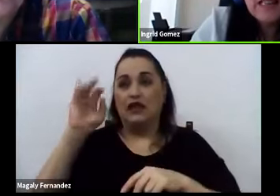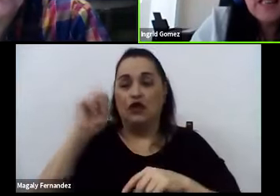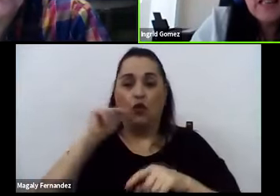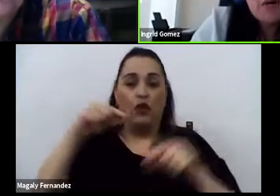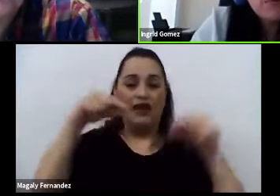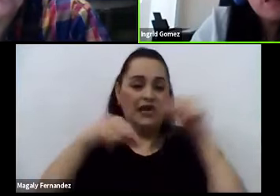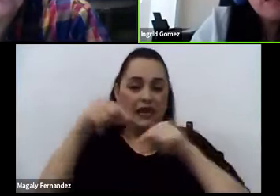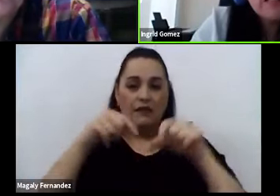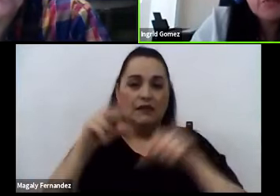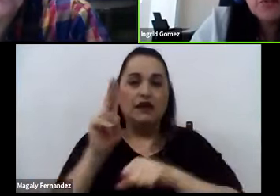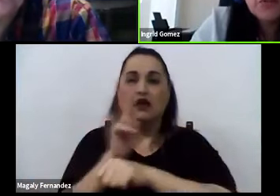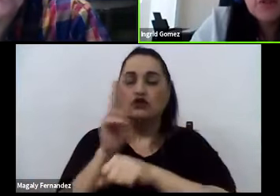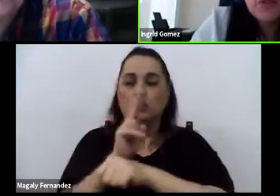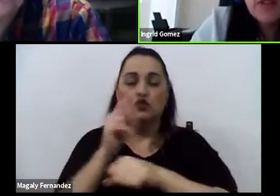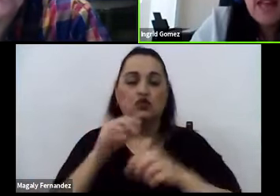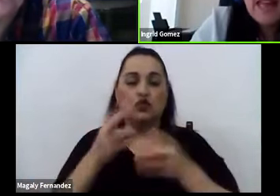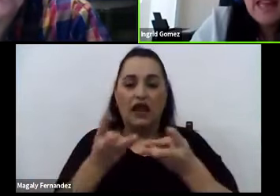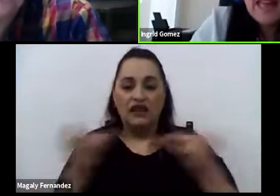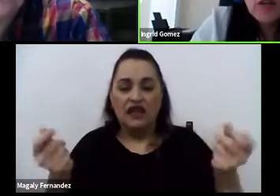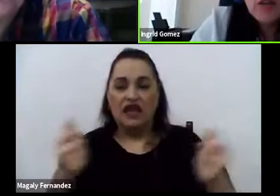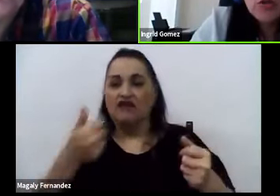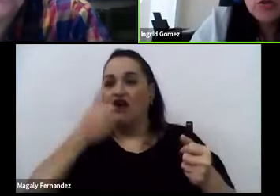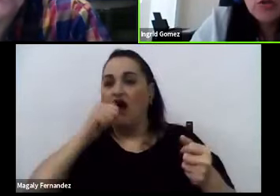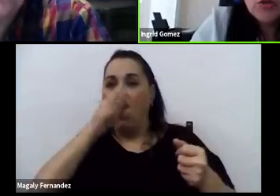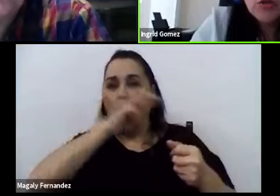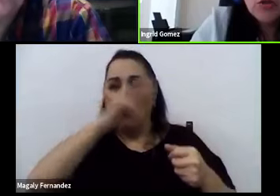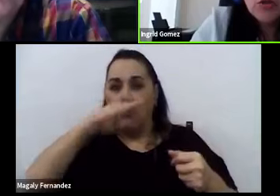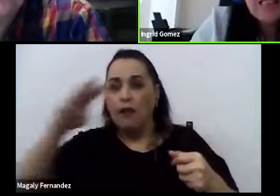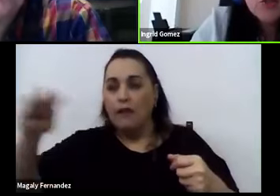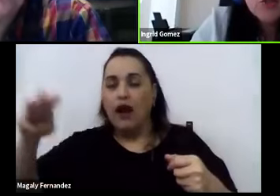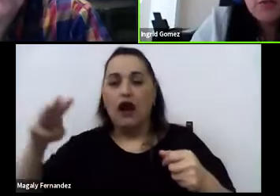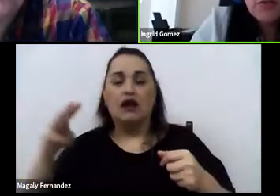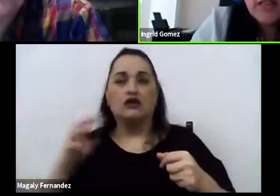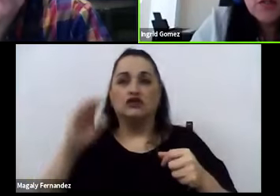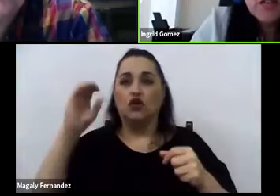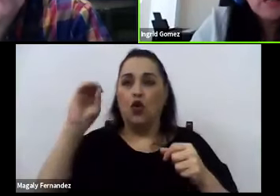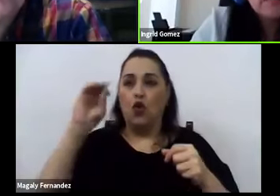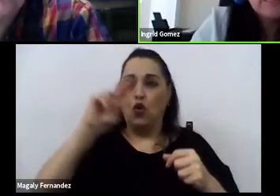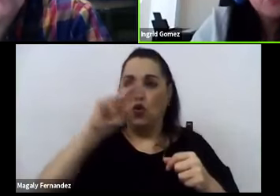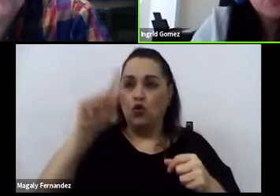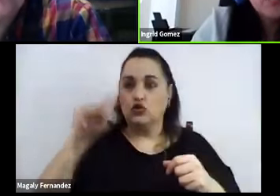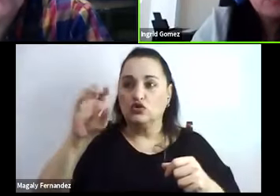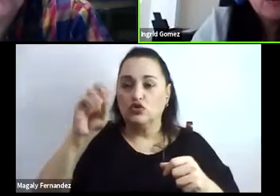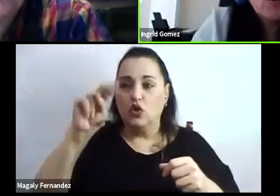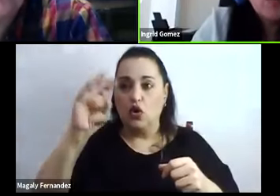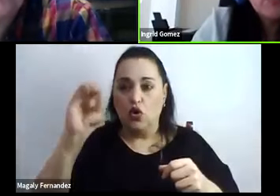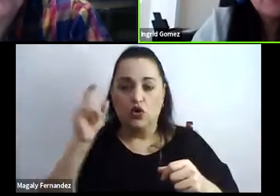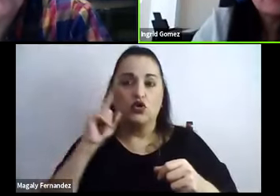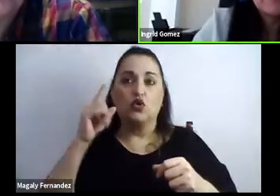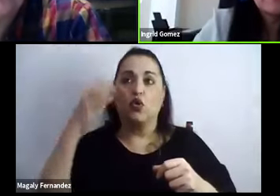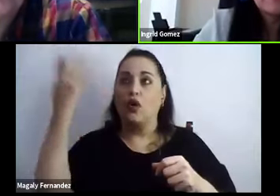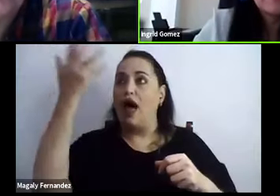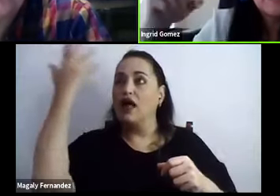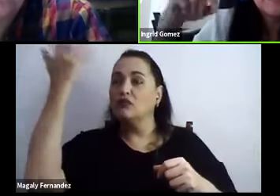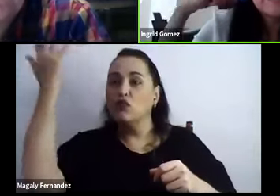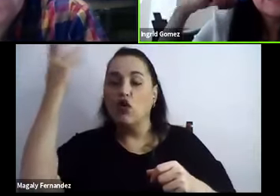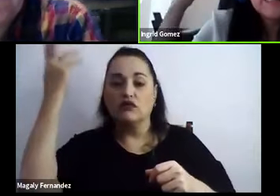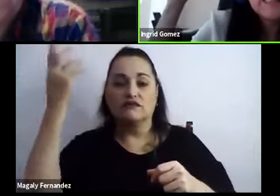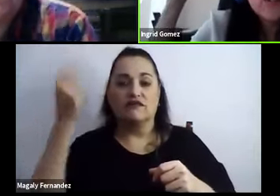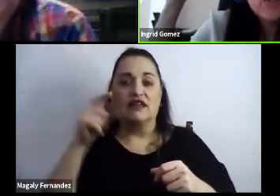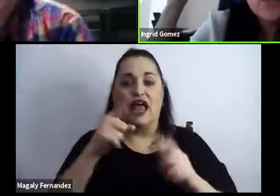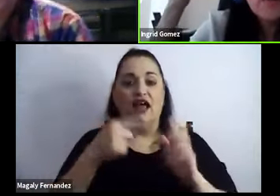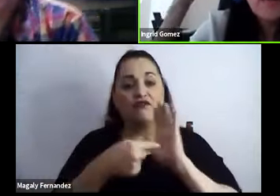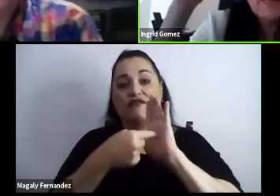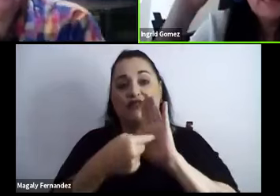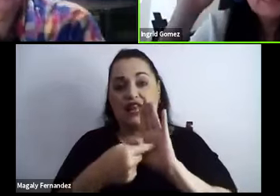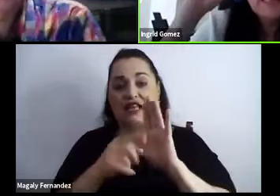de la tierra, de agua potable, disminución de ozono, aerosoles atmosféricos y contaminación química como un referente de